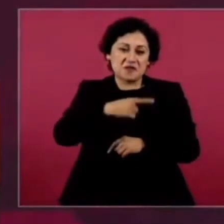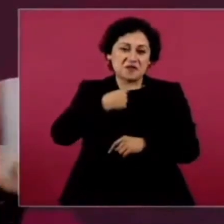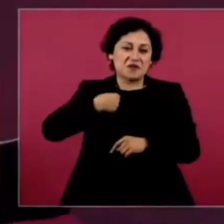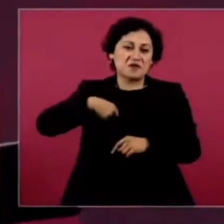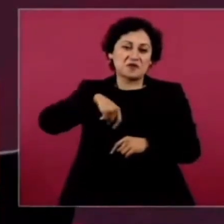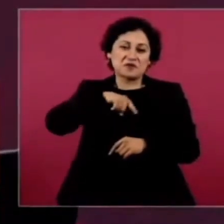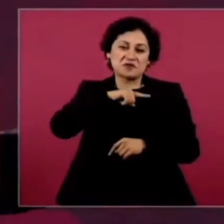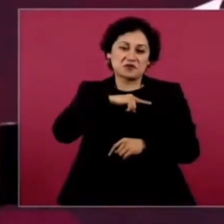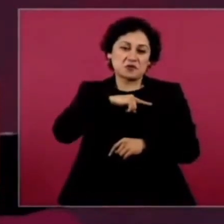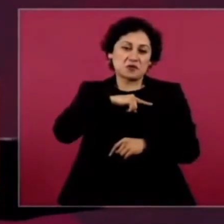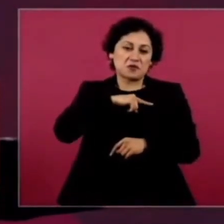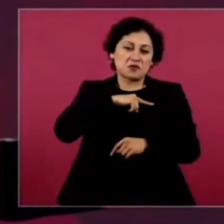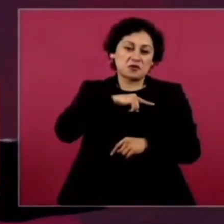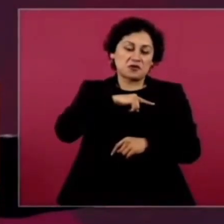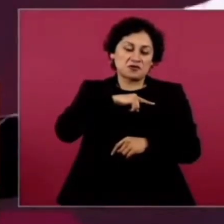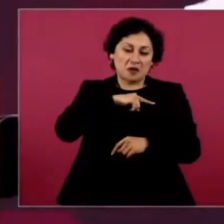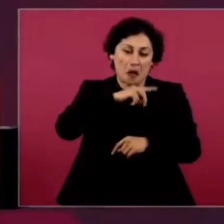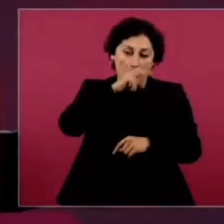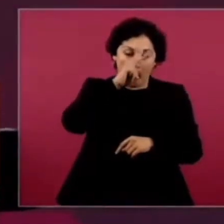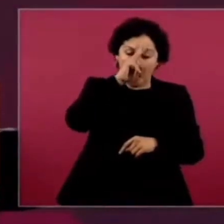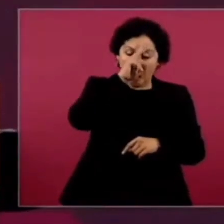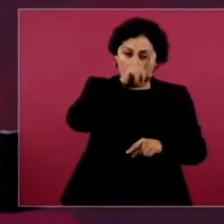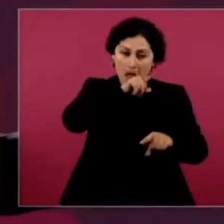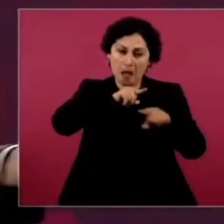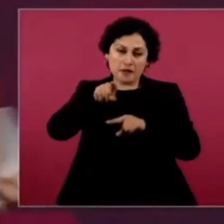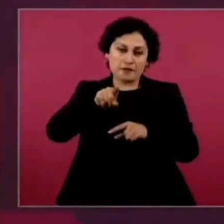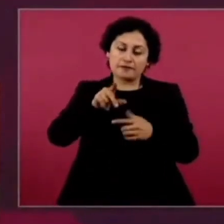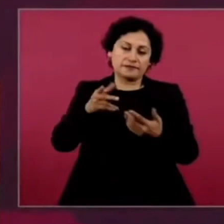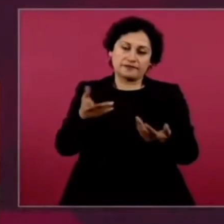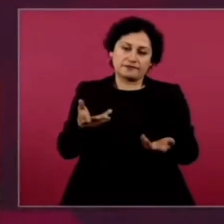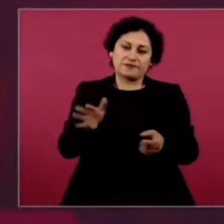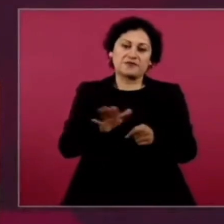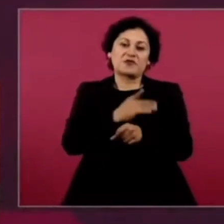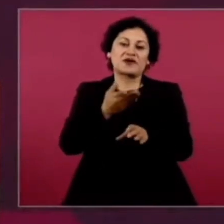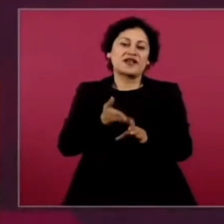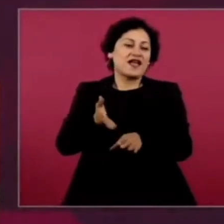lo que hicieron los anteriores